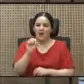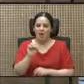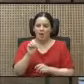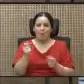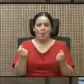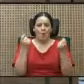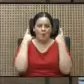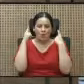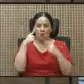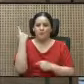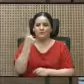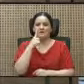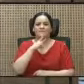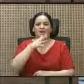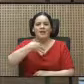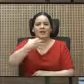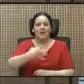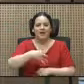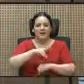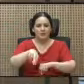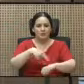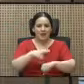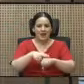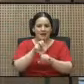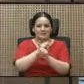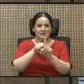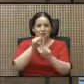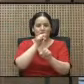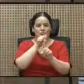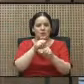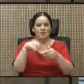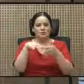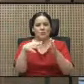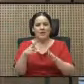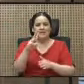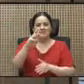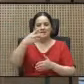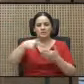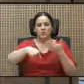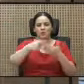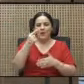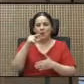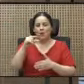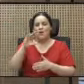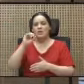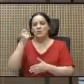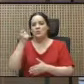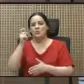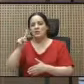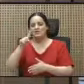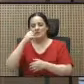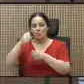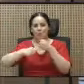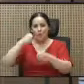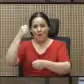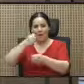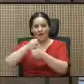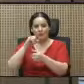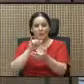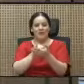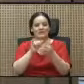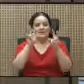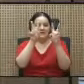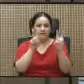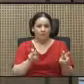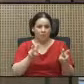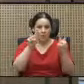este caso concreto, la situación de los estudiantes de 6º grado y de 11º año, esas pruebas